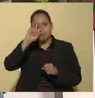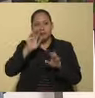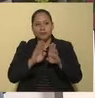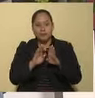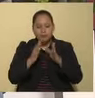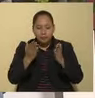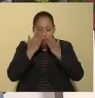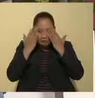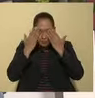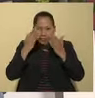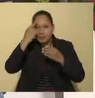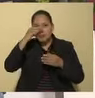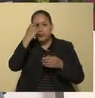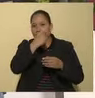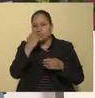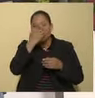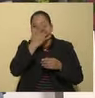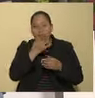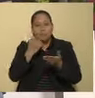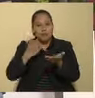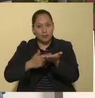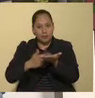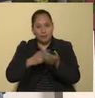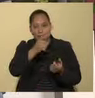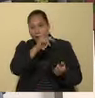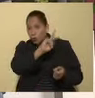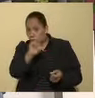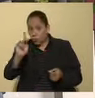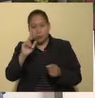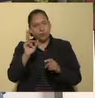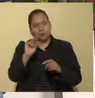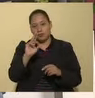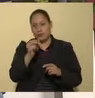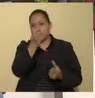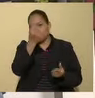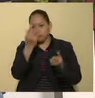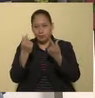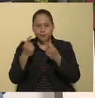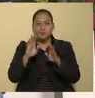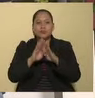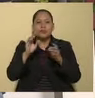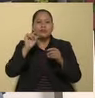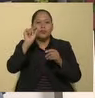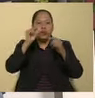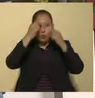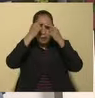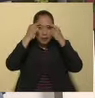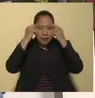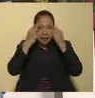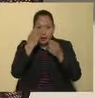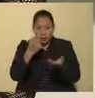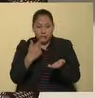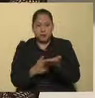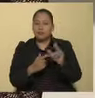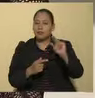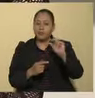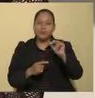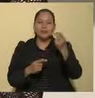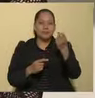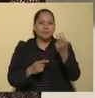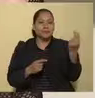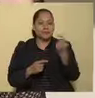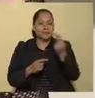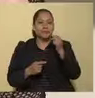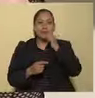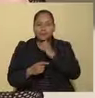el tip de hoy es una mascarilla para cutis graso. No todo el mundo tiene el cutis graso. Puede que a veces tengas un poquito de brillo, pero no significa que tu piel sea grasa. Eso lo tienen que